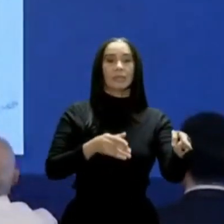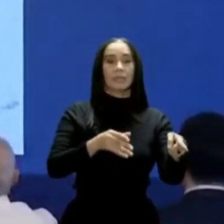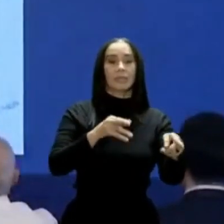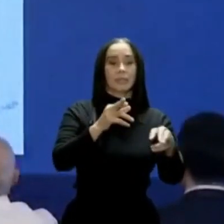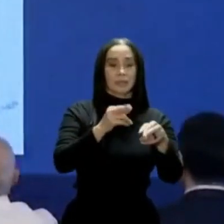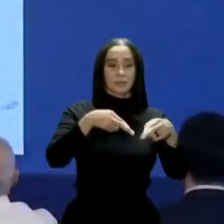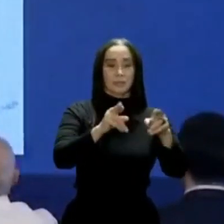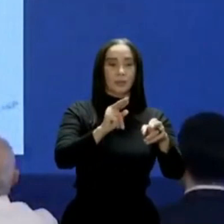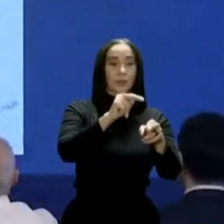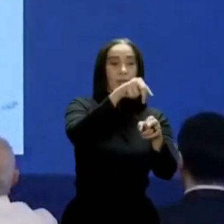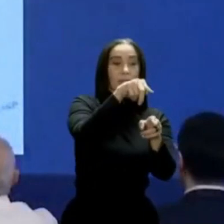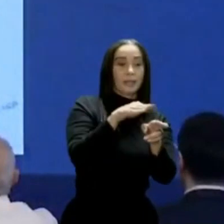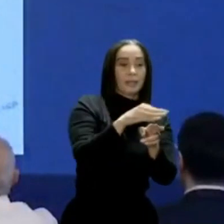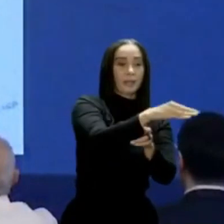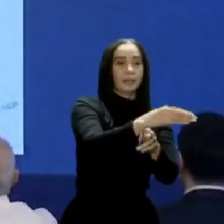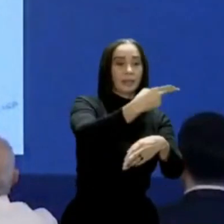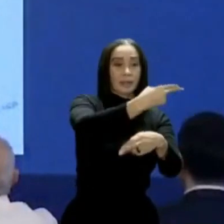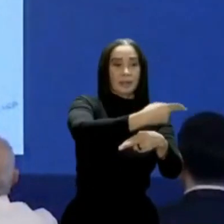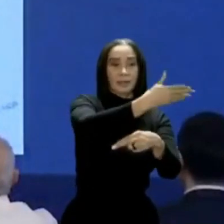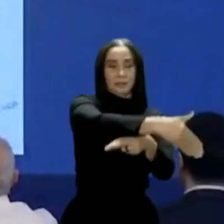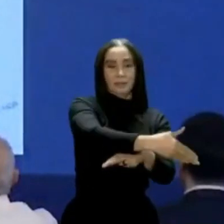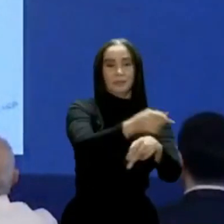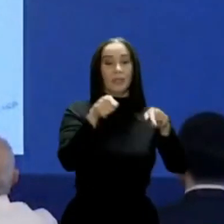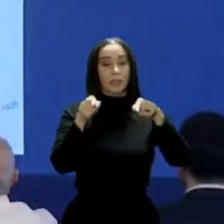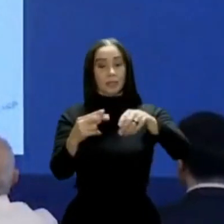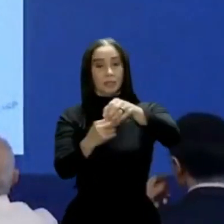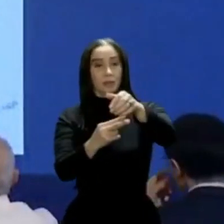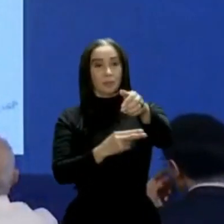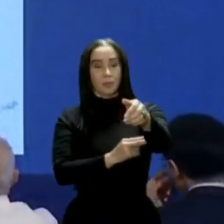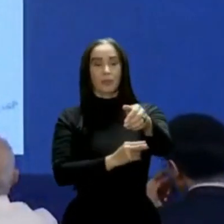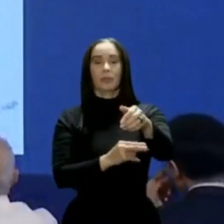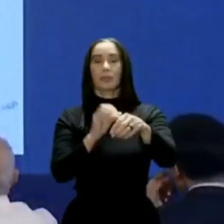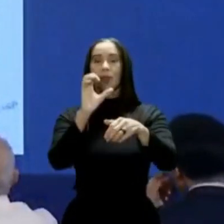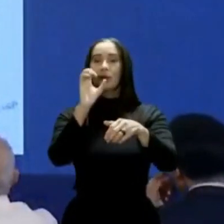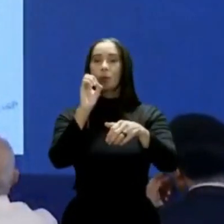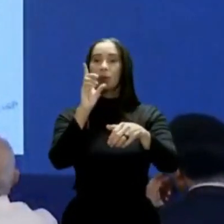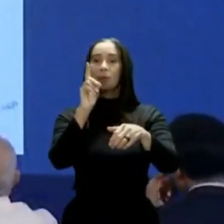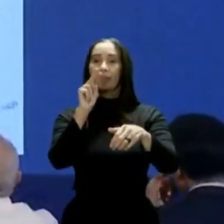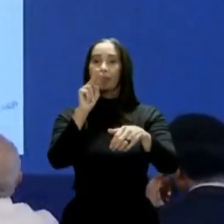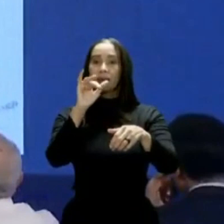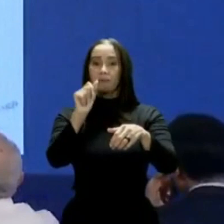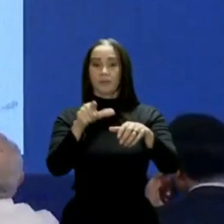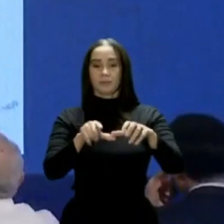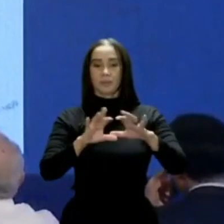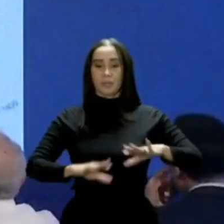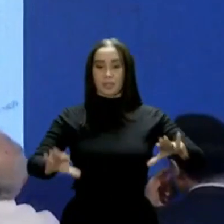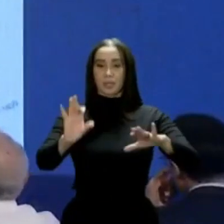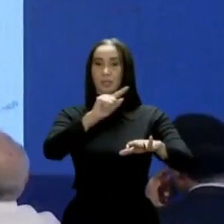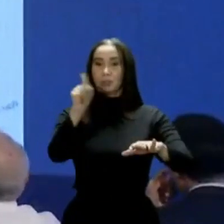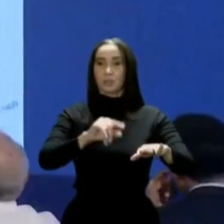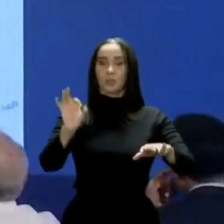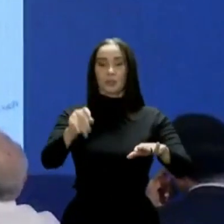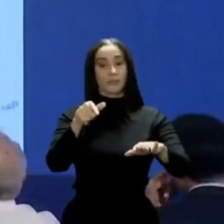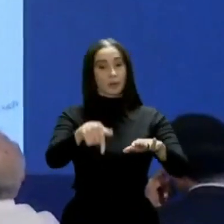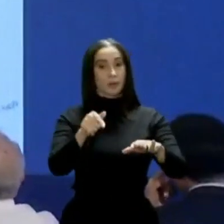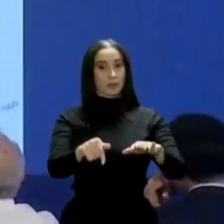Haití. Y aquí está el puente de Codevi. Aquí está la planta de Codevi, la zona franca de Codevi.